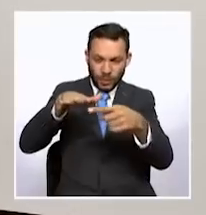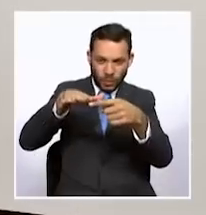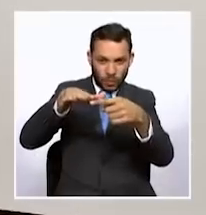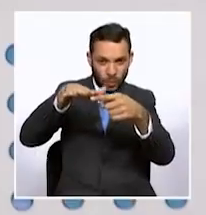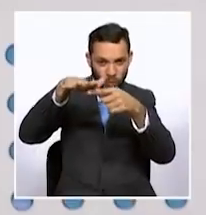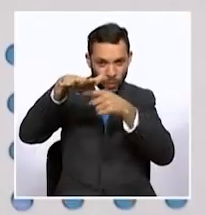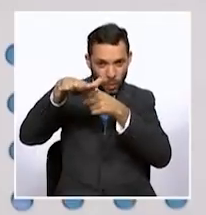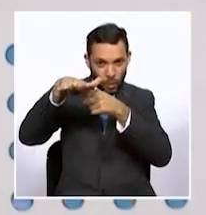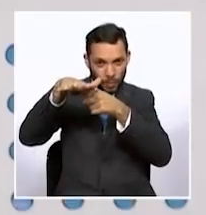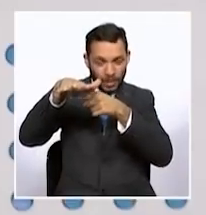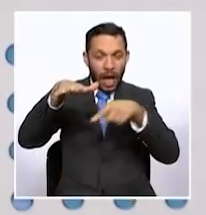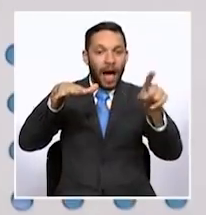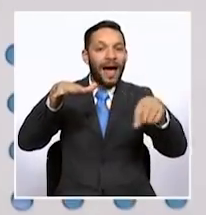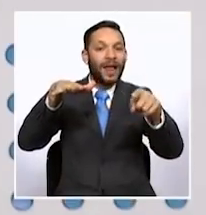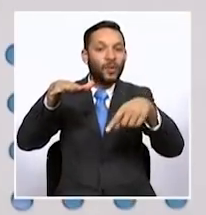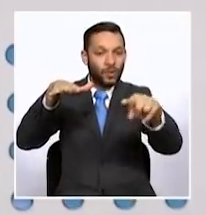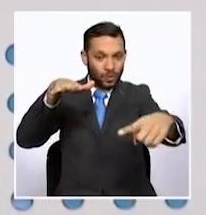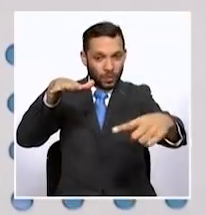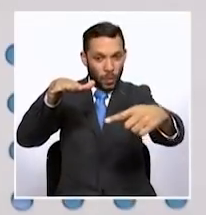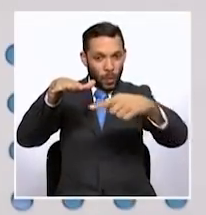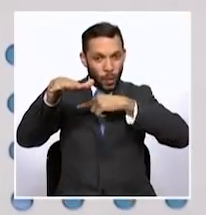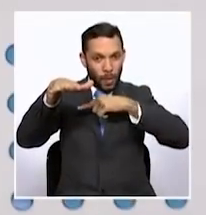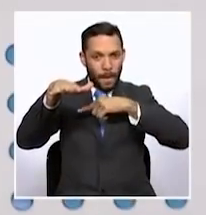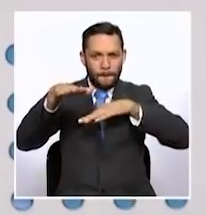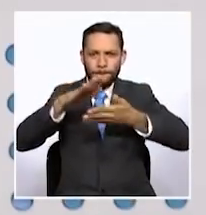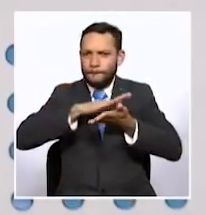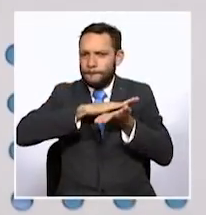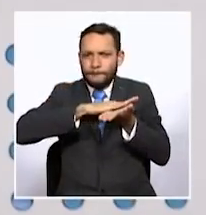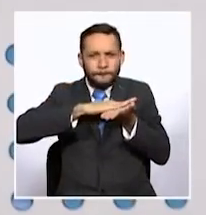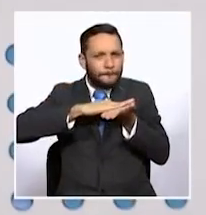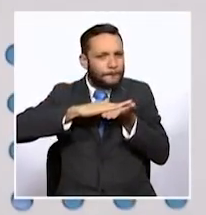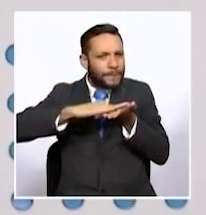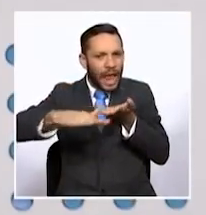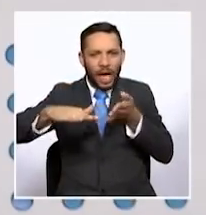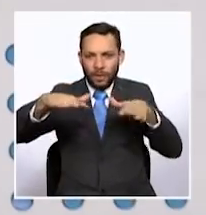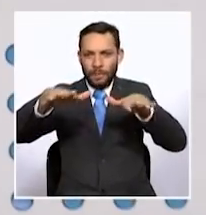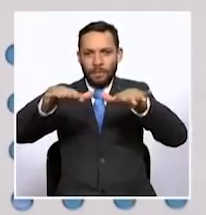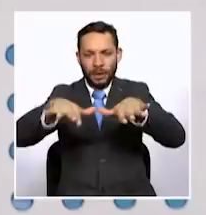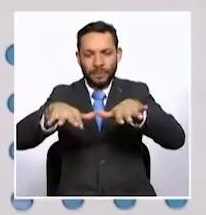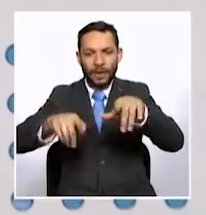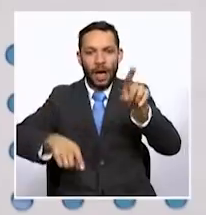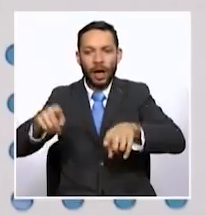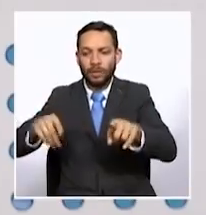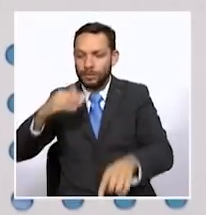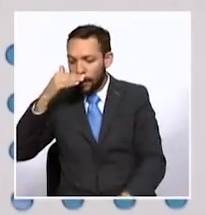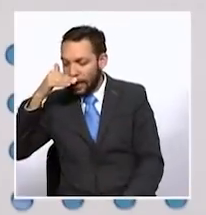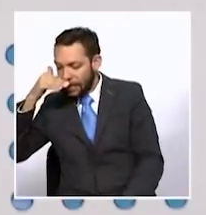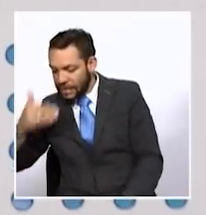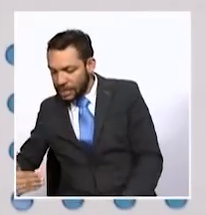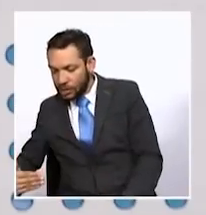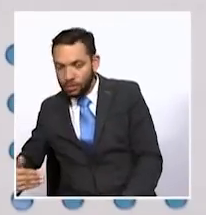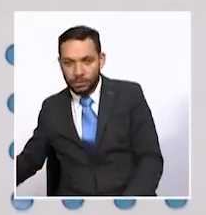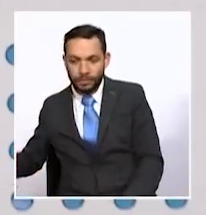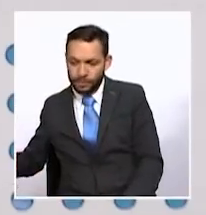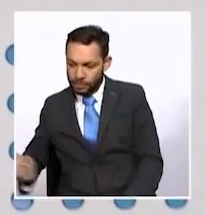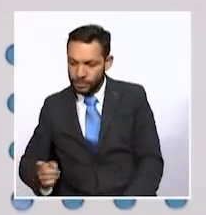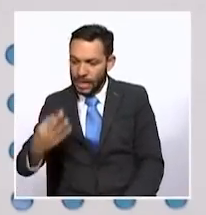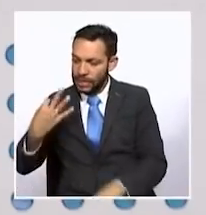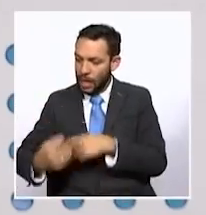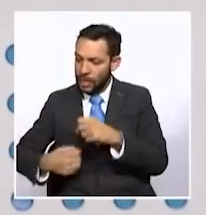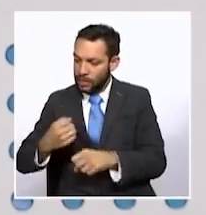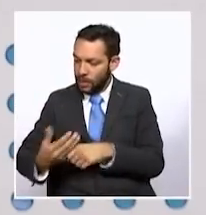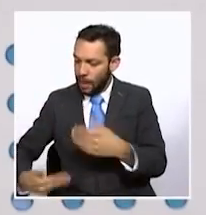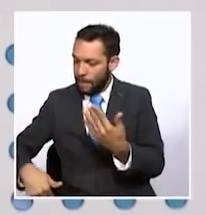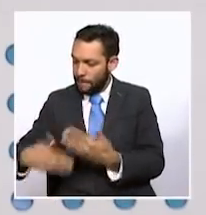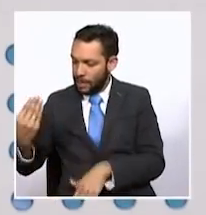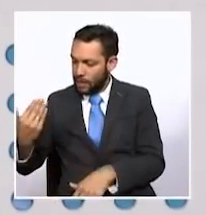que es muy común en la consulta particular encontrar que nos llevan a los niños. Y dicen, doctor, yo quiero que me revise el niño de 3 añitos que empezó a